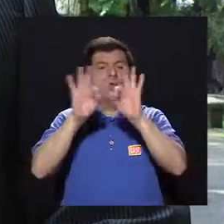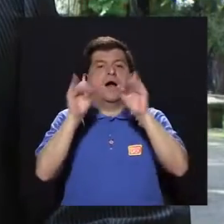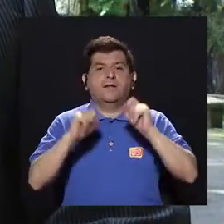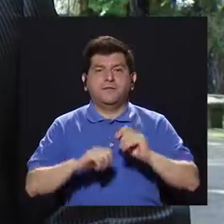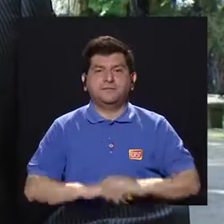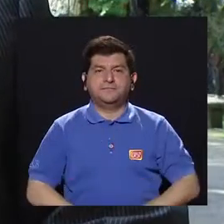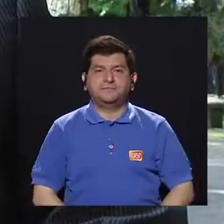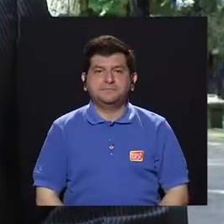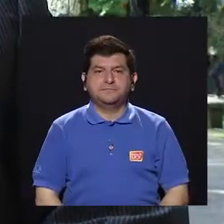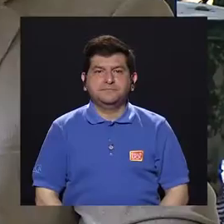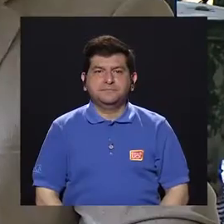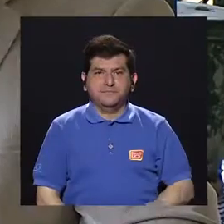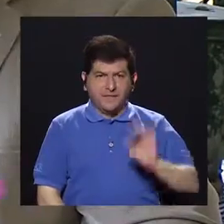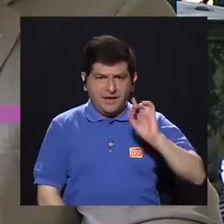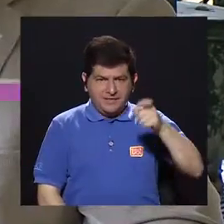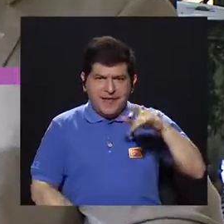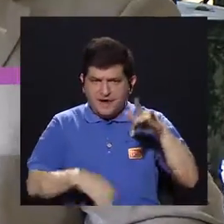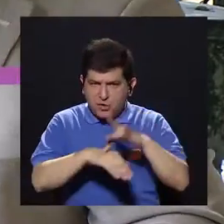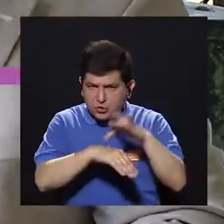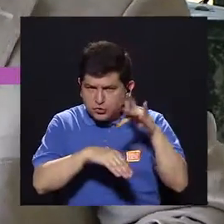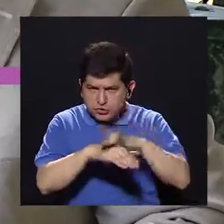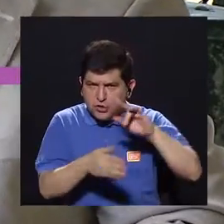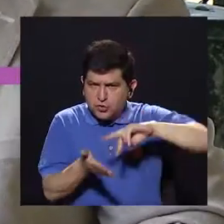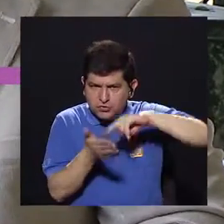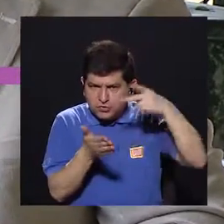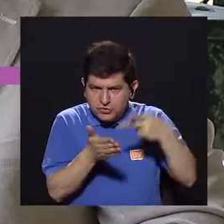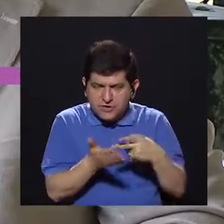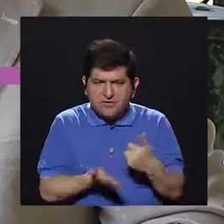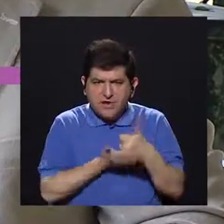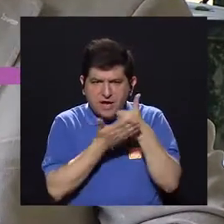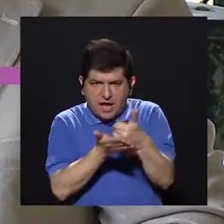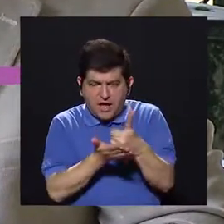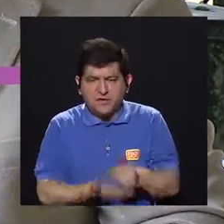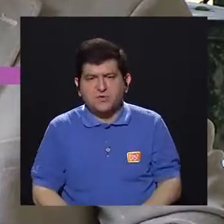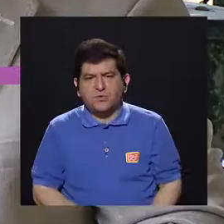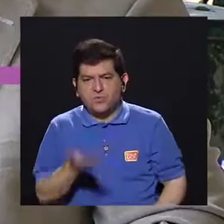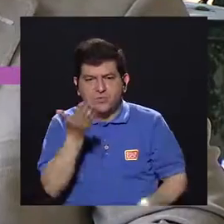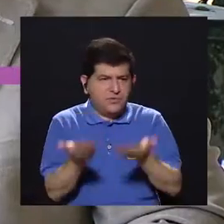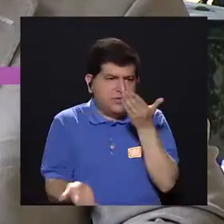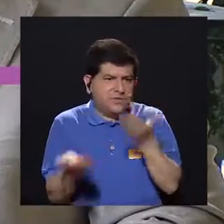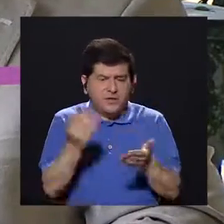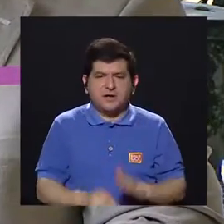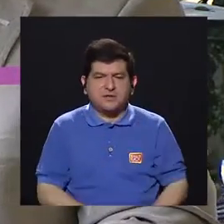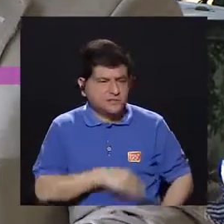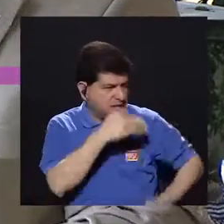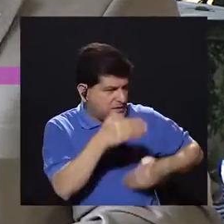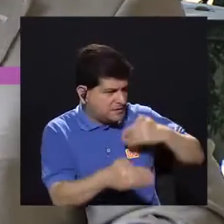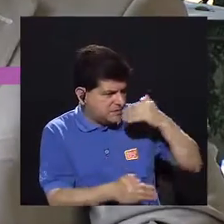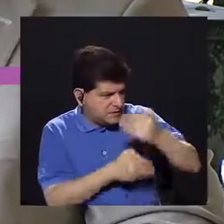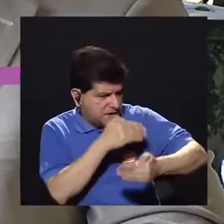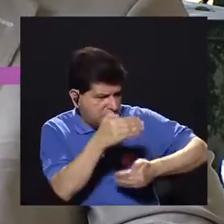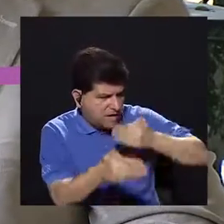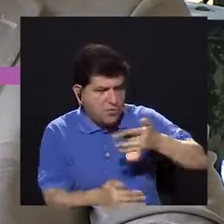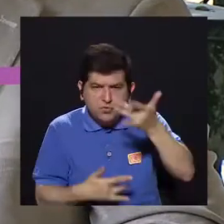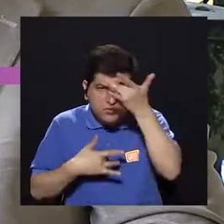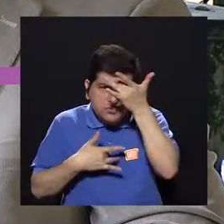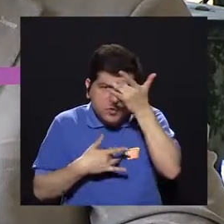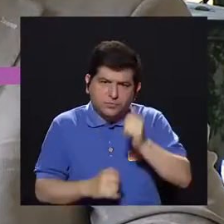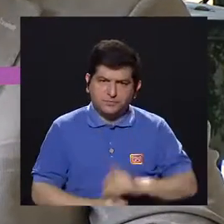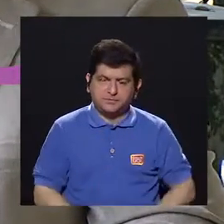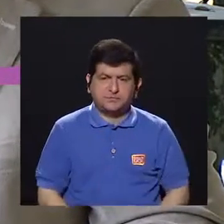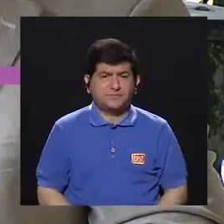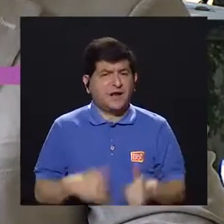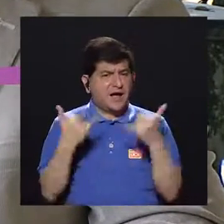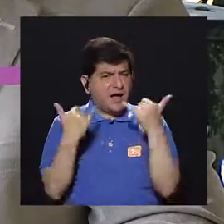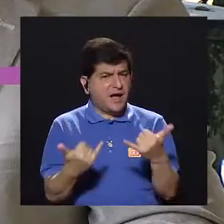importantes. Doctor, ¿y un diagnóstico temprano influye en el pronóstico de la evolución